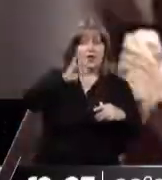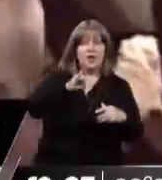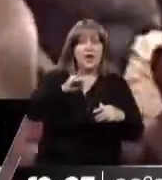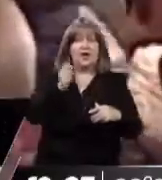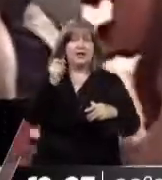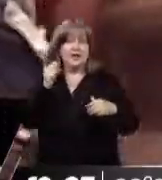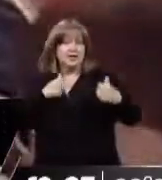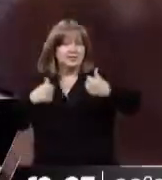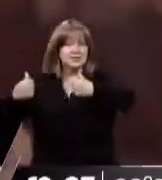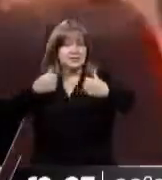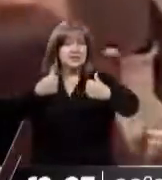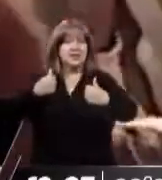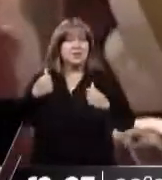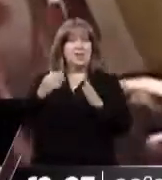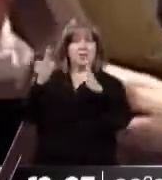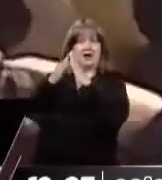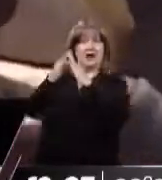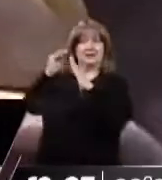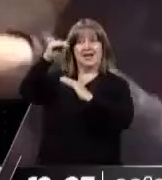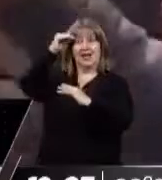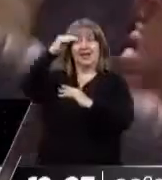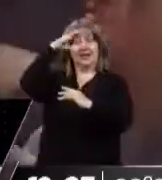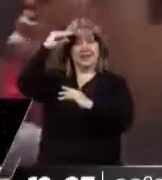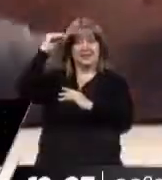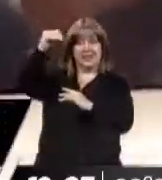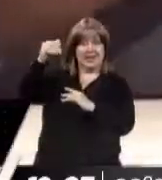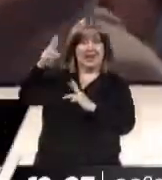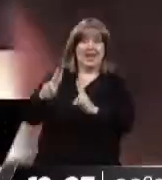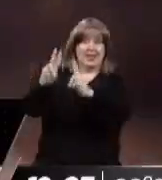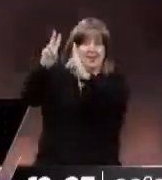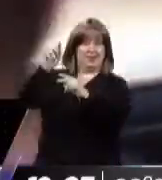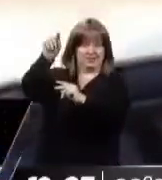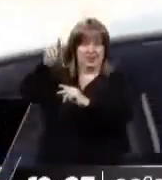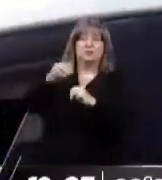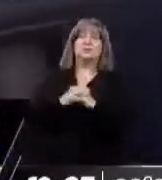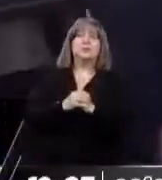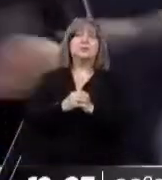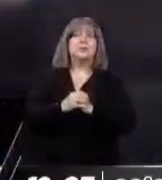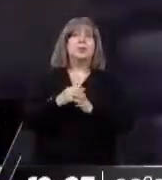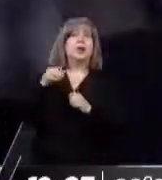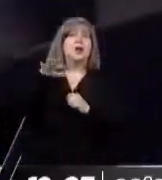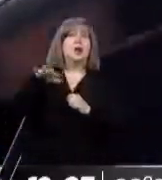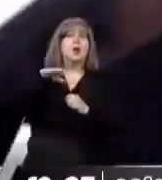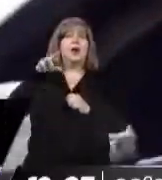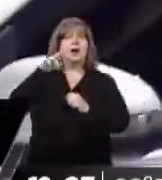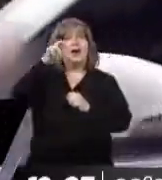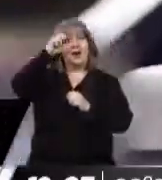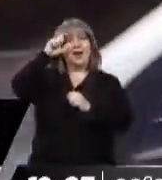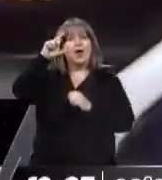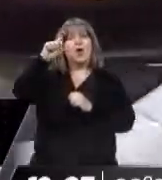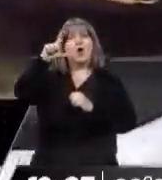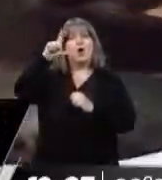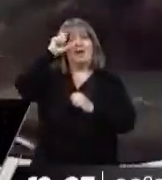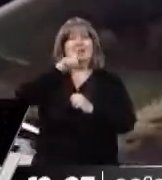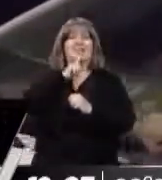en torno al domicilio de la vicepresidenta en recoleta recordemos también que